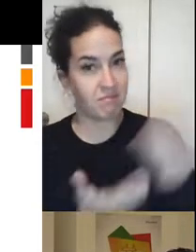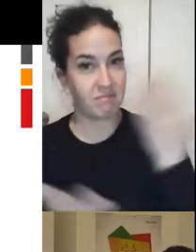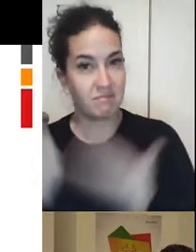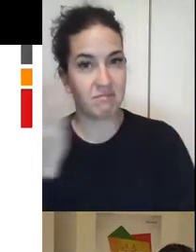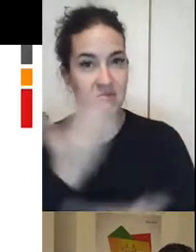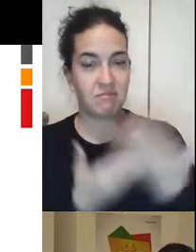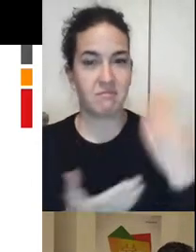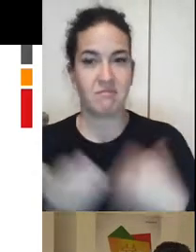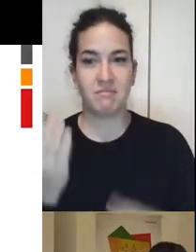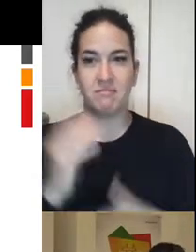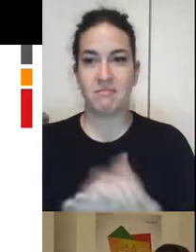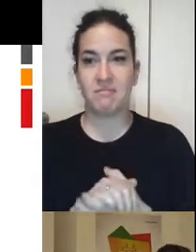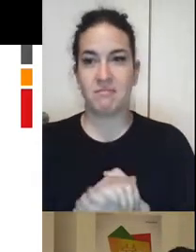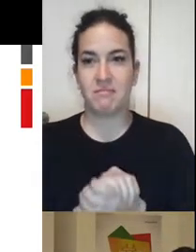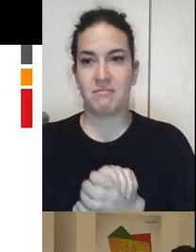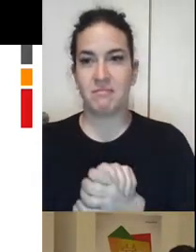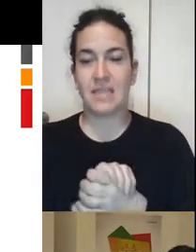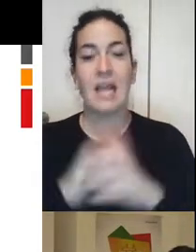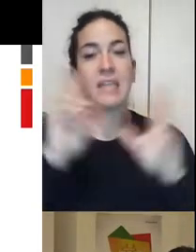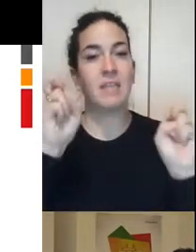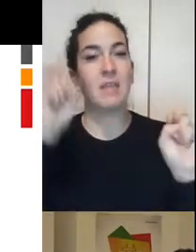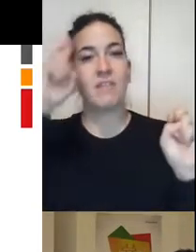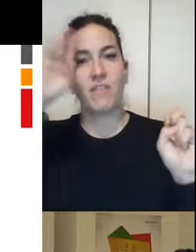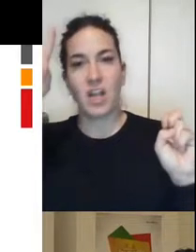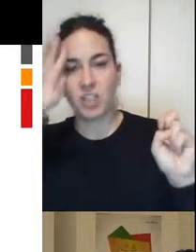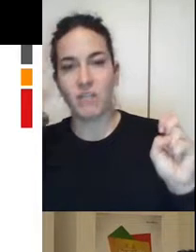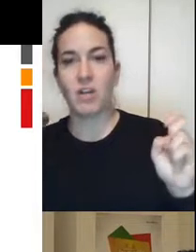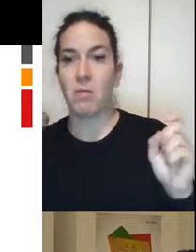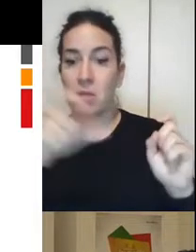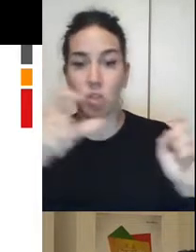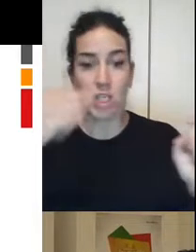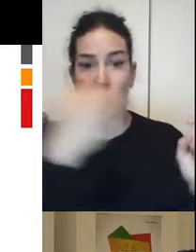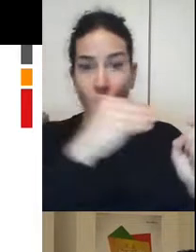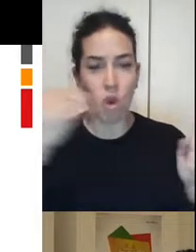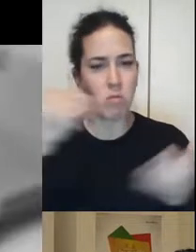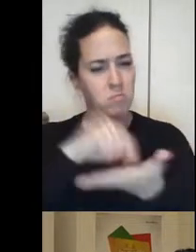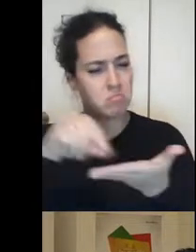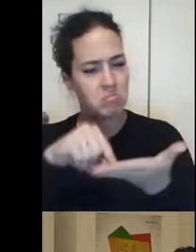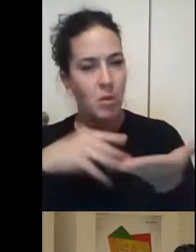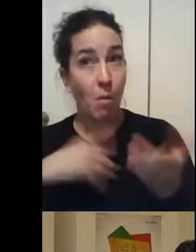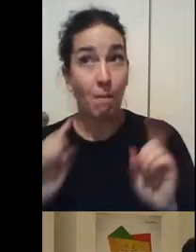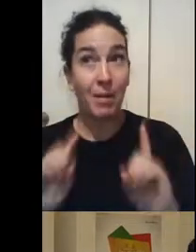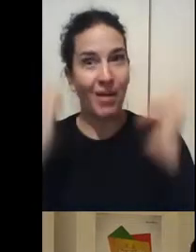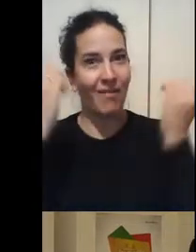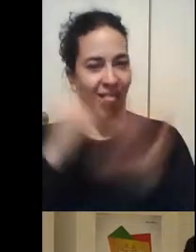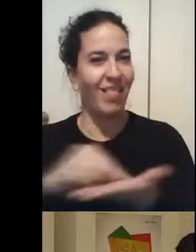sino en términos filosóficos, páginas a jóvenes que por primera vez escriben un libro.